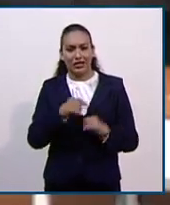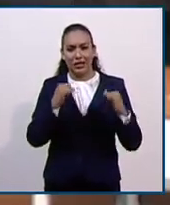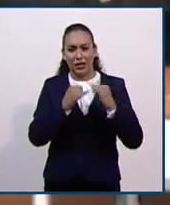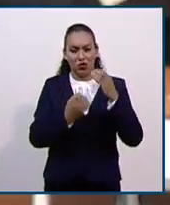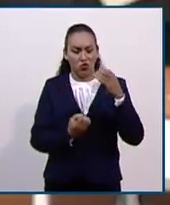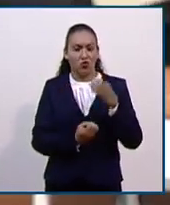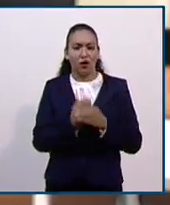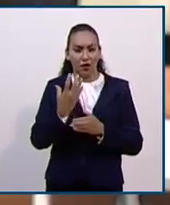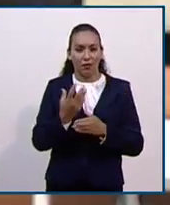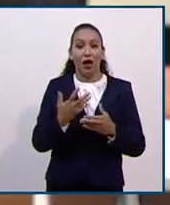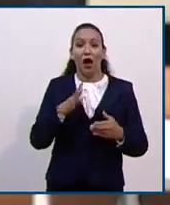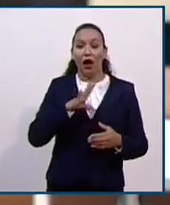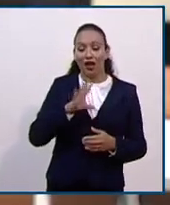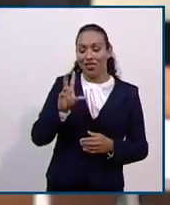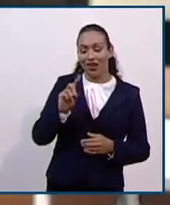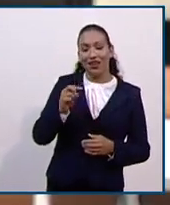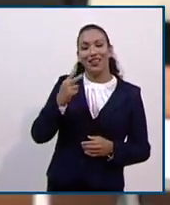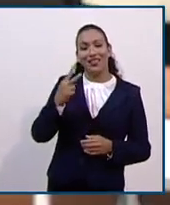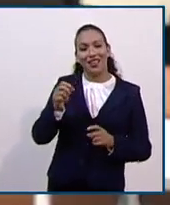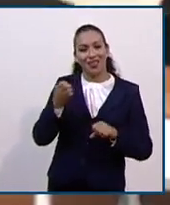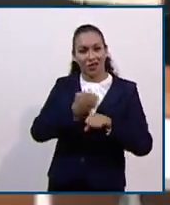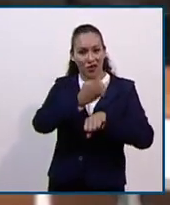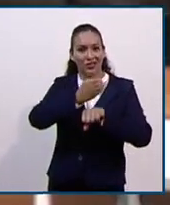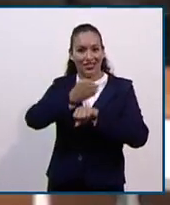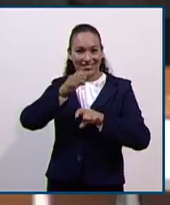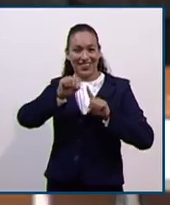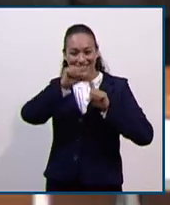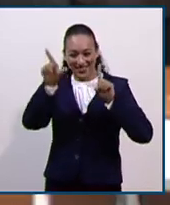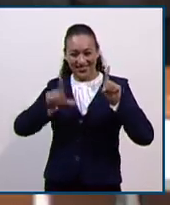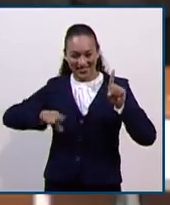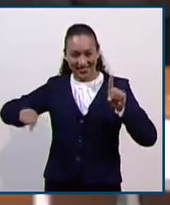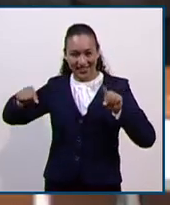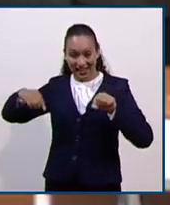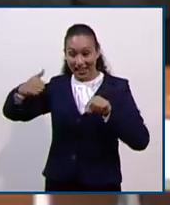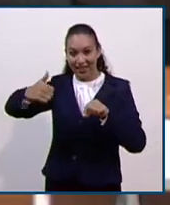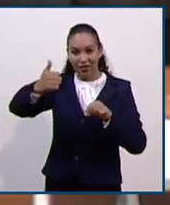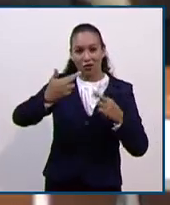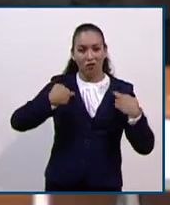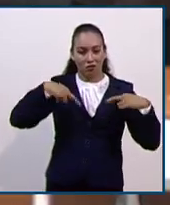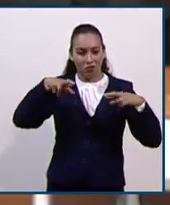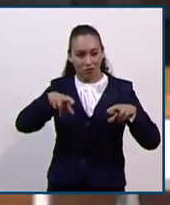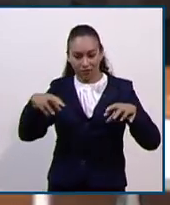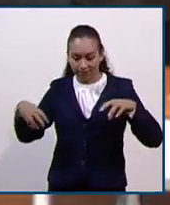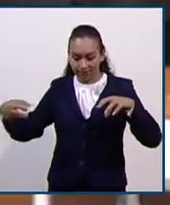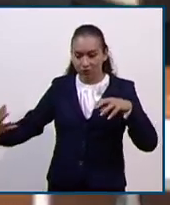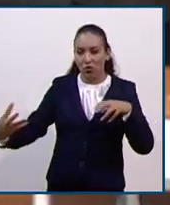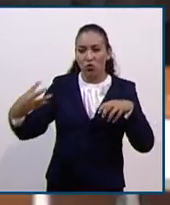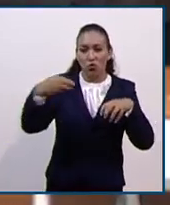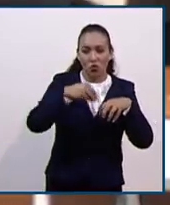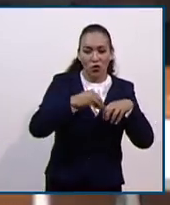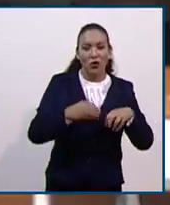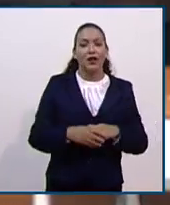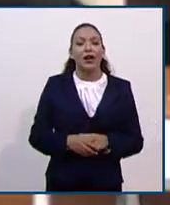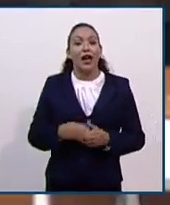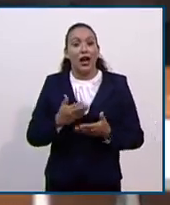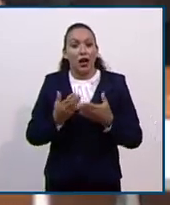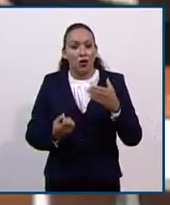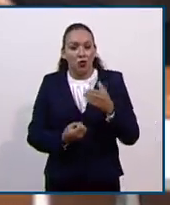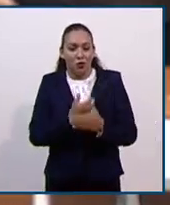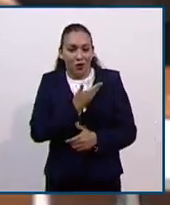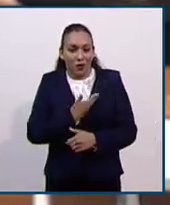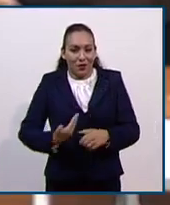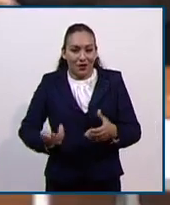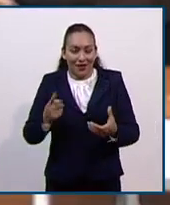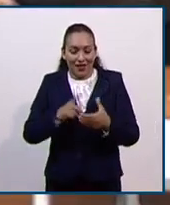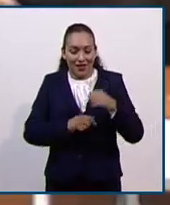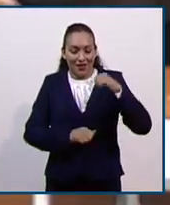integramos los 32 estados de la República y el representante del Centro de Mediación recién nombrado del Poder Judicial,